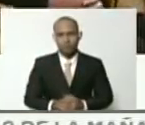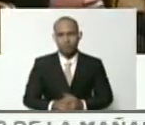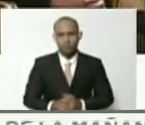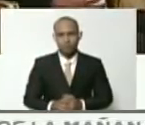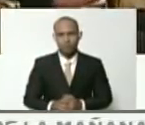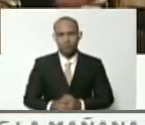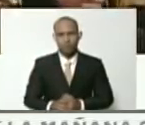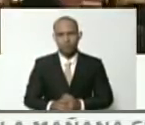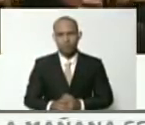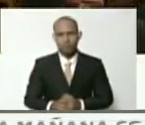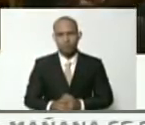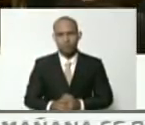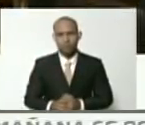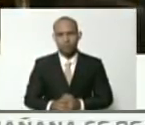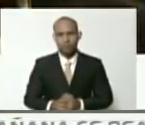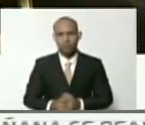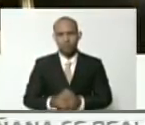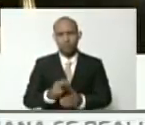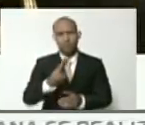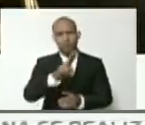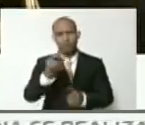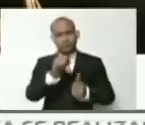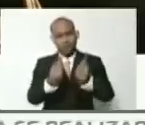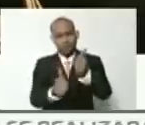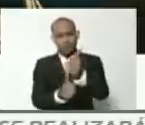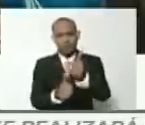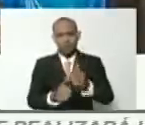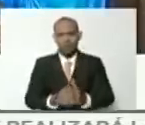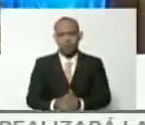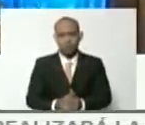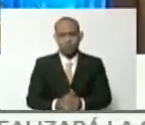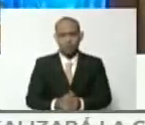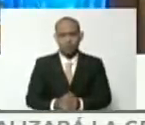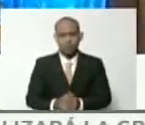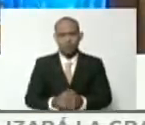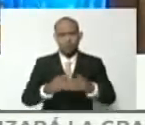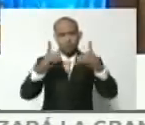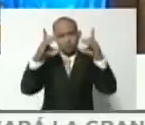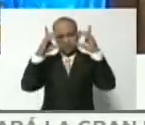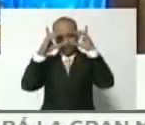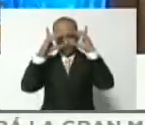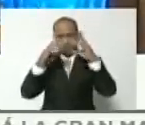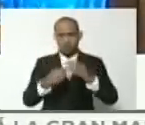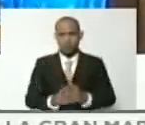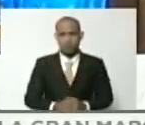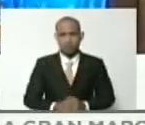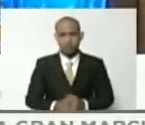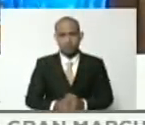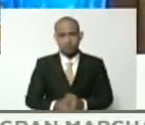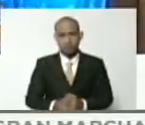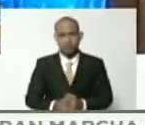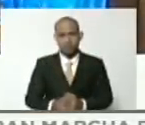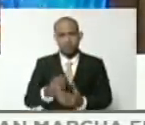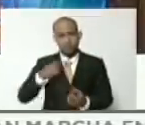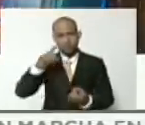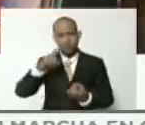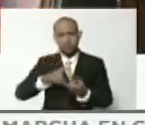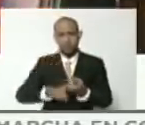Venezuela. Señora vicepresidenta, compañera Delcy Rodríguez, primera